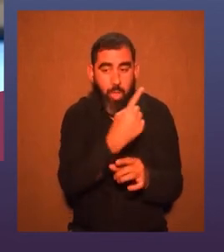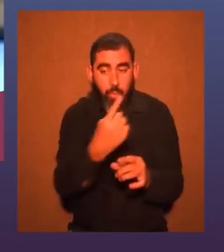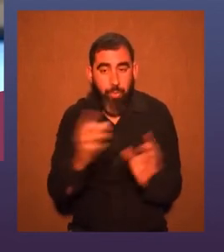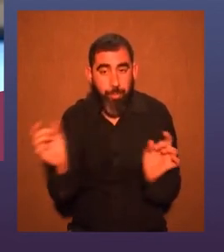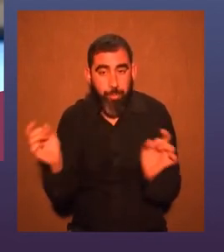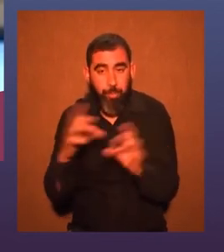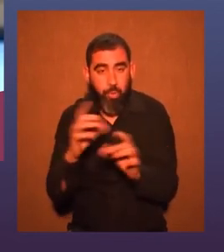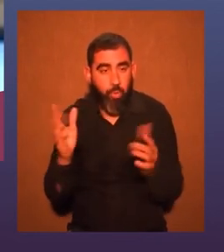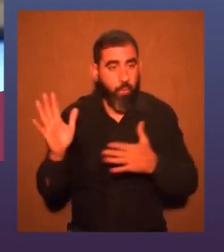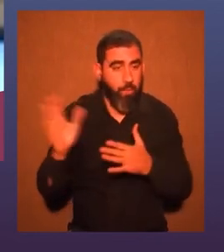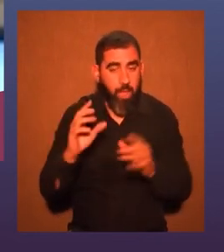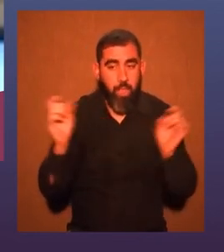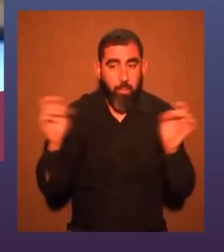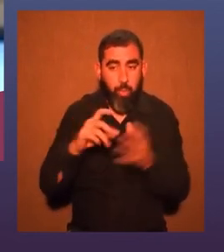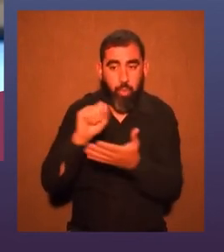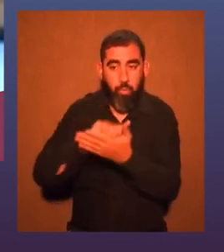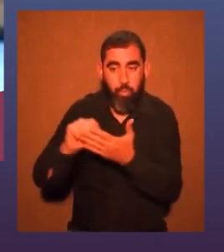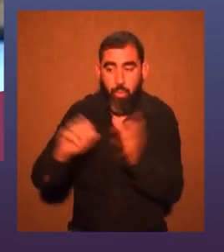área, digamos,